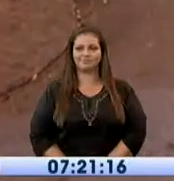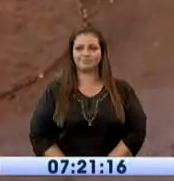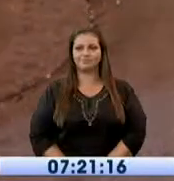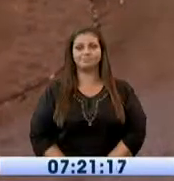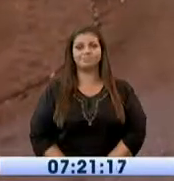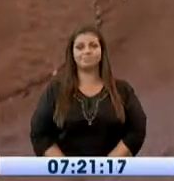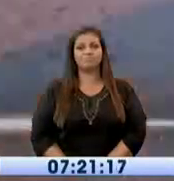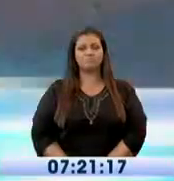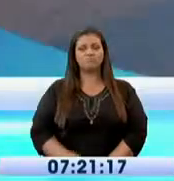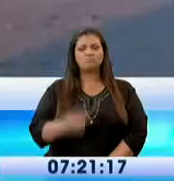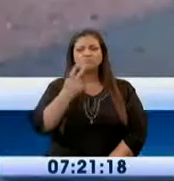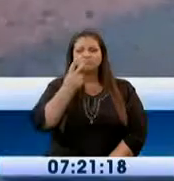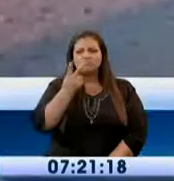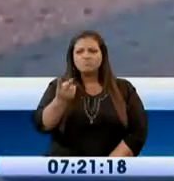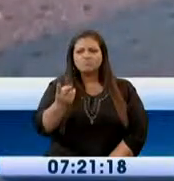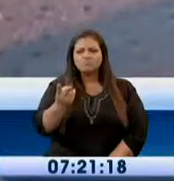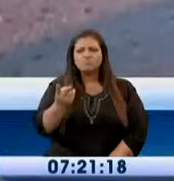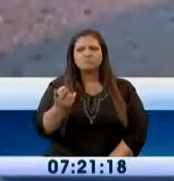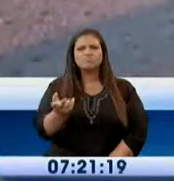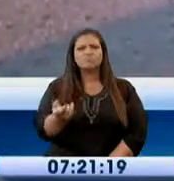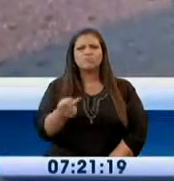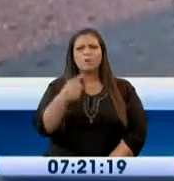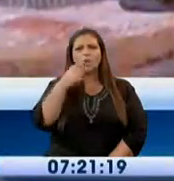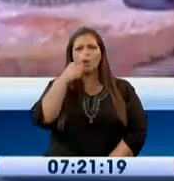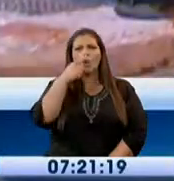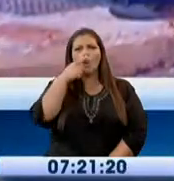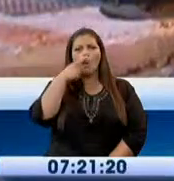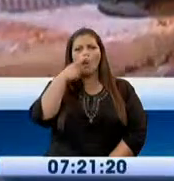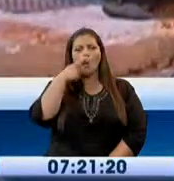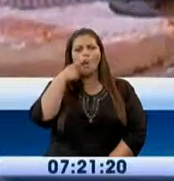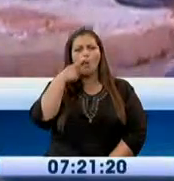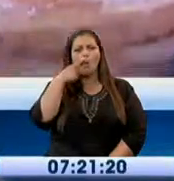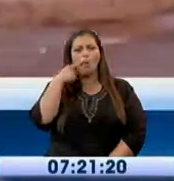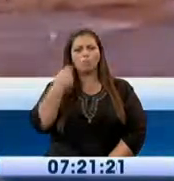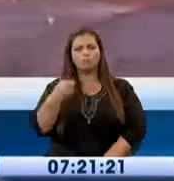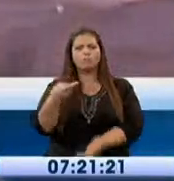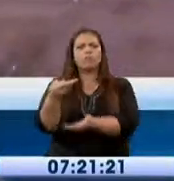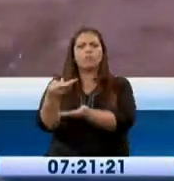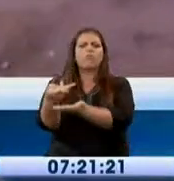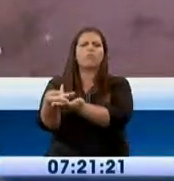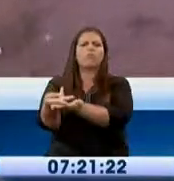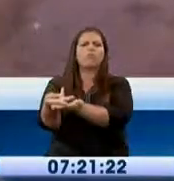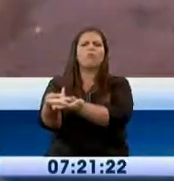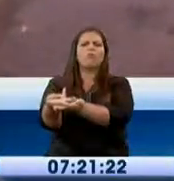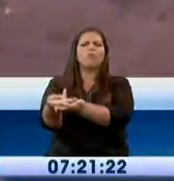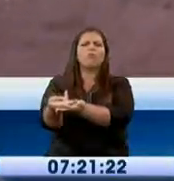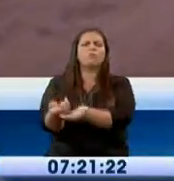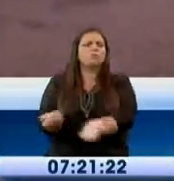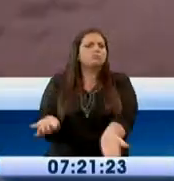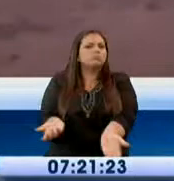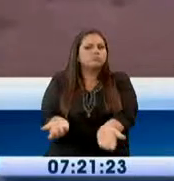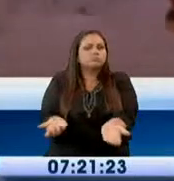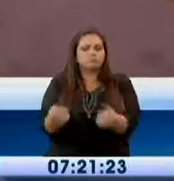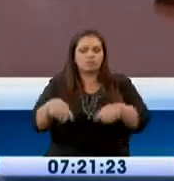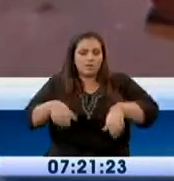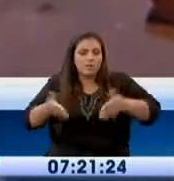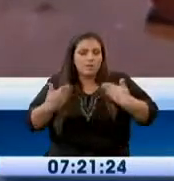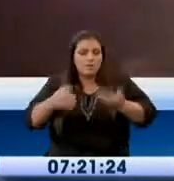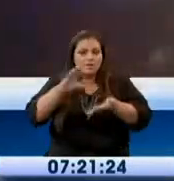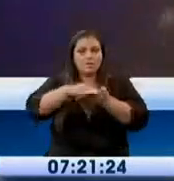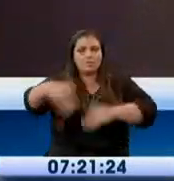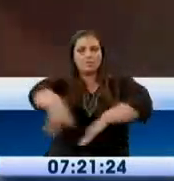Tendido en la calzada permanecía el cuerpo de un motociclista en la intersección de la avenida Quito y Vélez, en el centro de